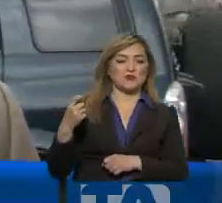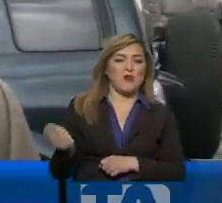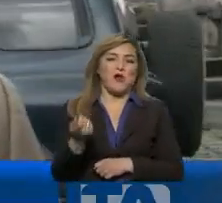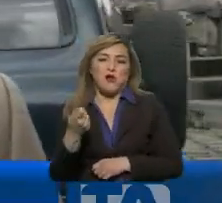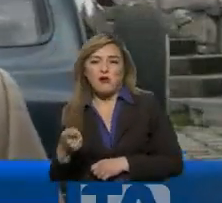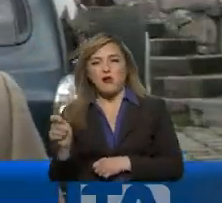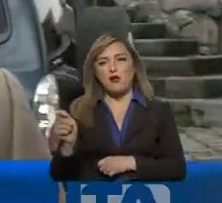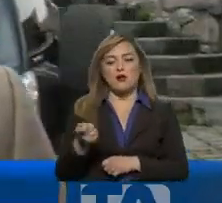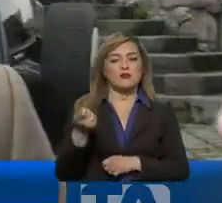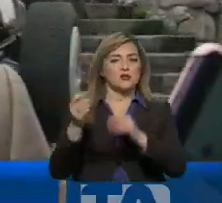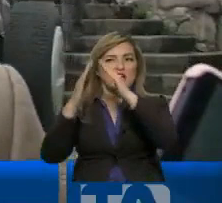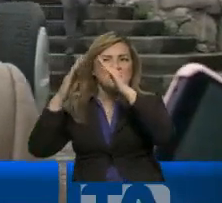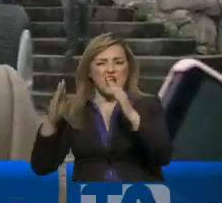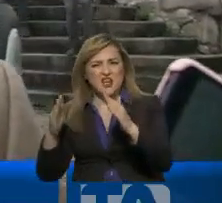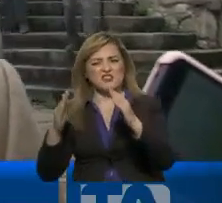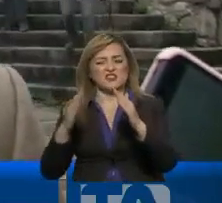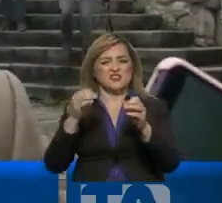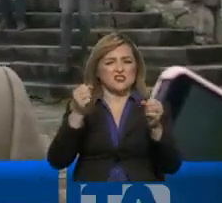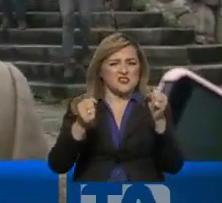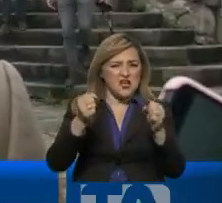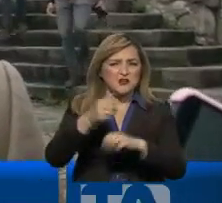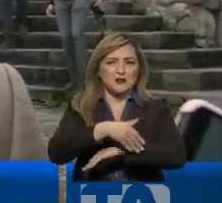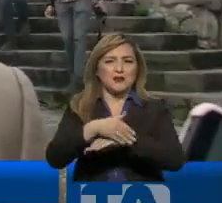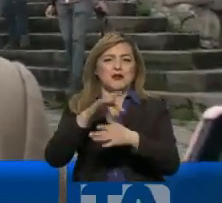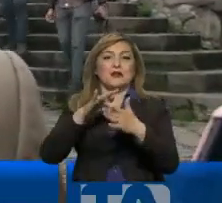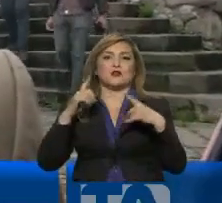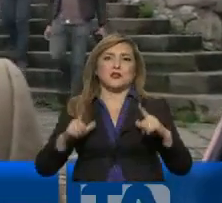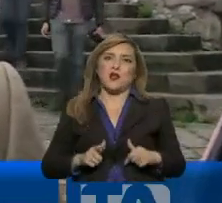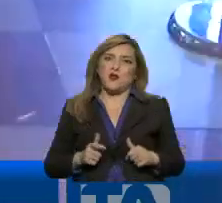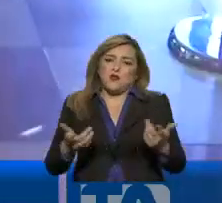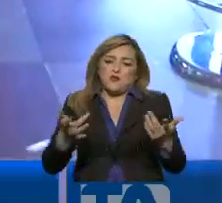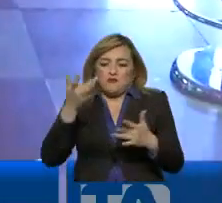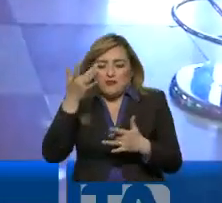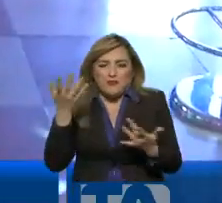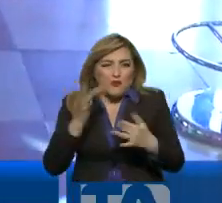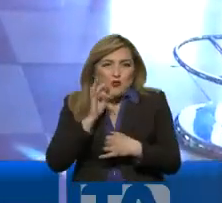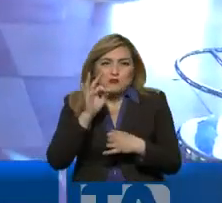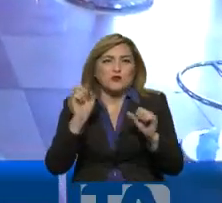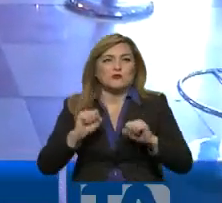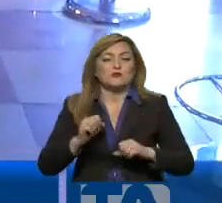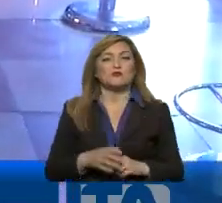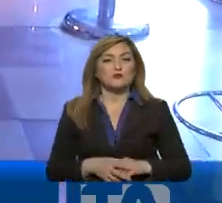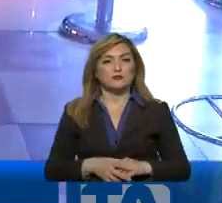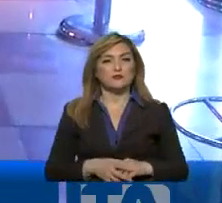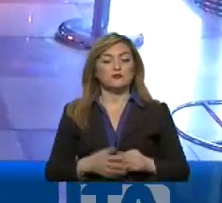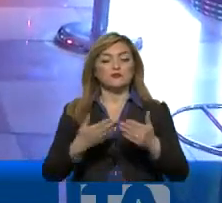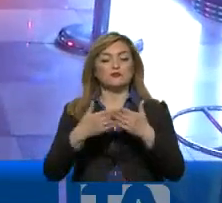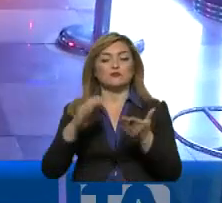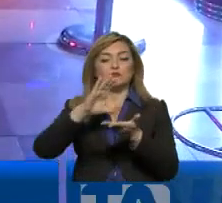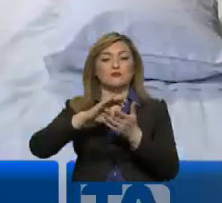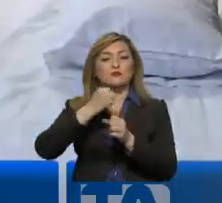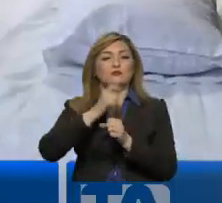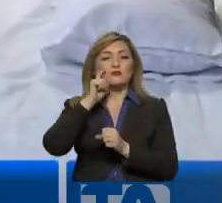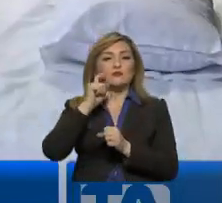en condiciones totalmente inadecuadas, pone más en riesgo la salud de las personas. La reapertura de estos centros de